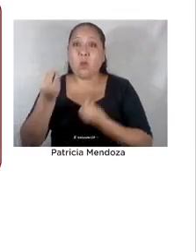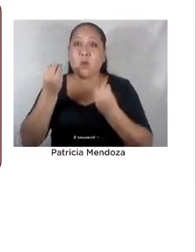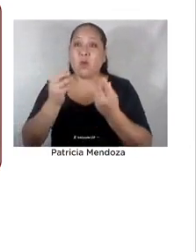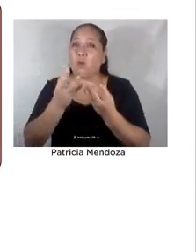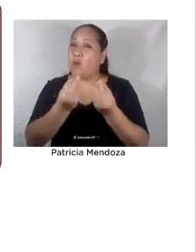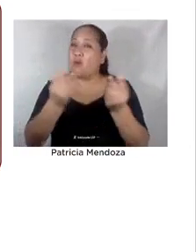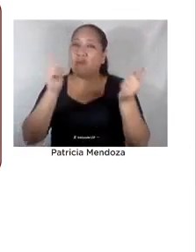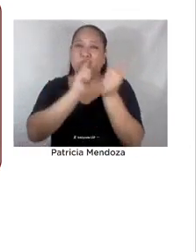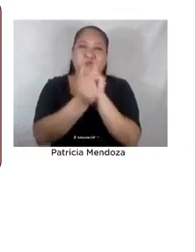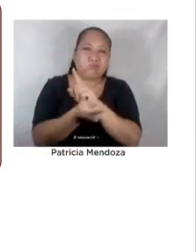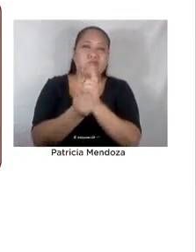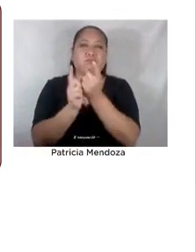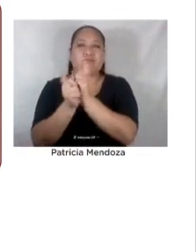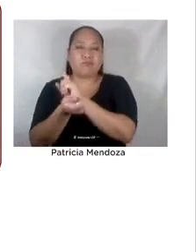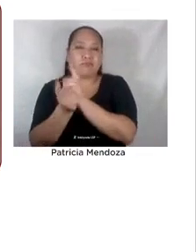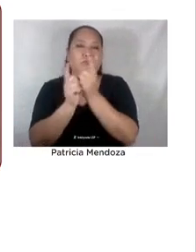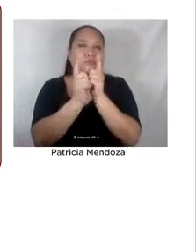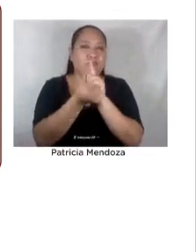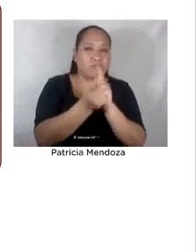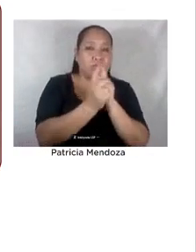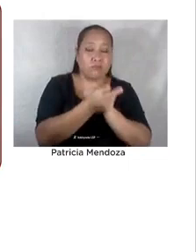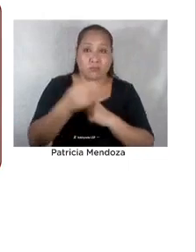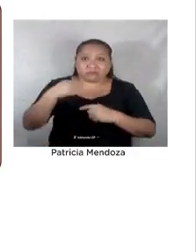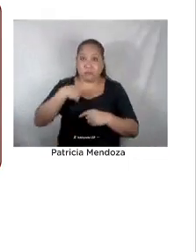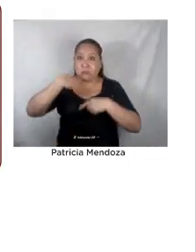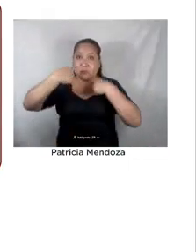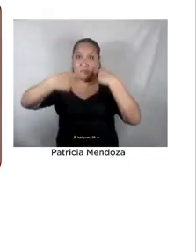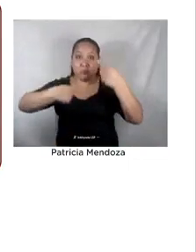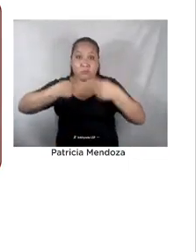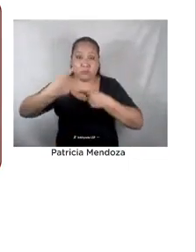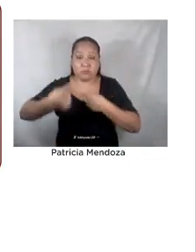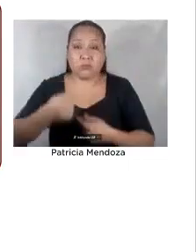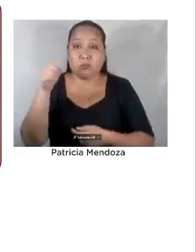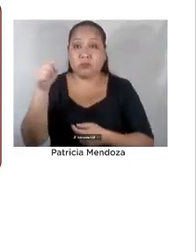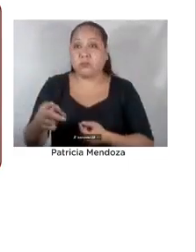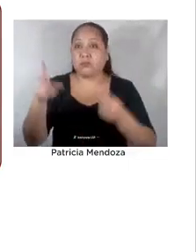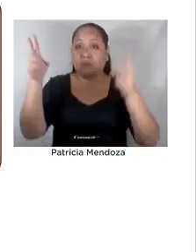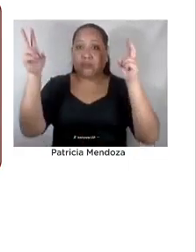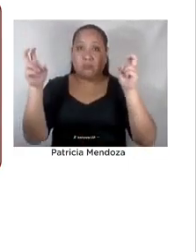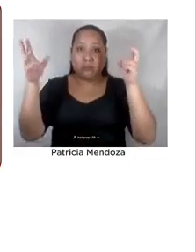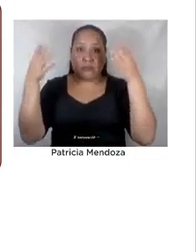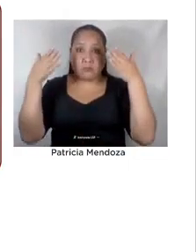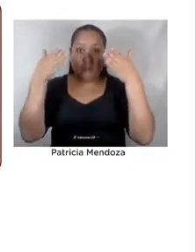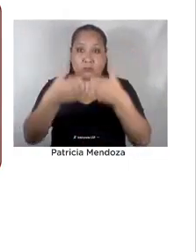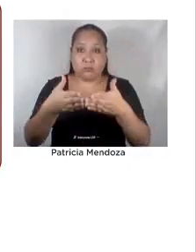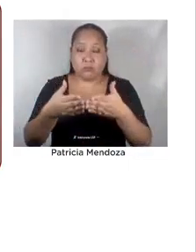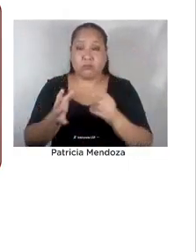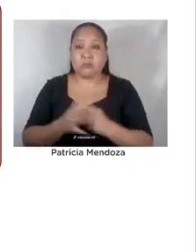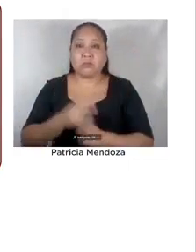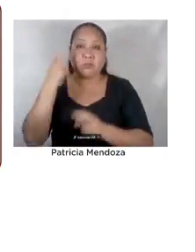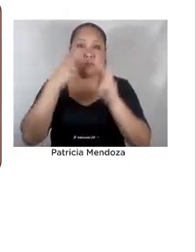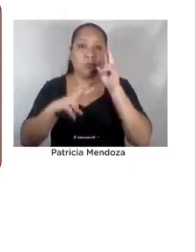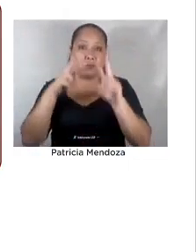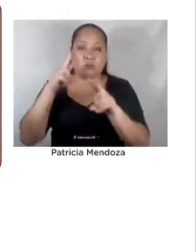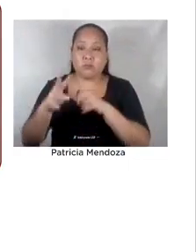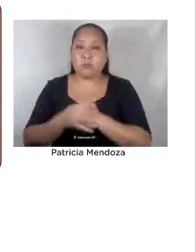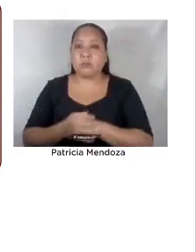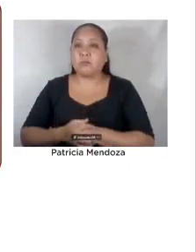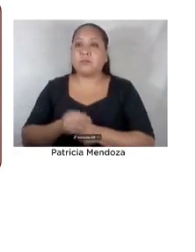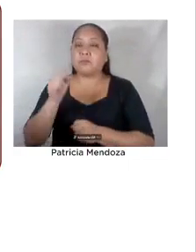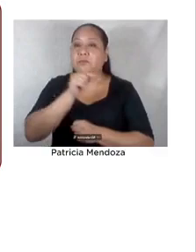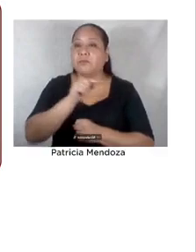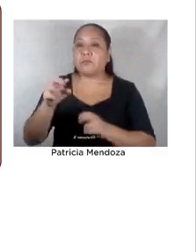nos ha tocado pasar. Lo que les estoy contando es sobre situaciones que hemos visto a nivel de atenciones con